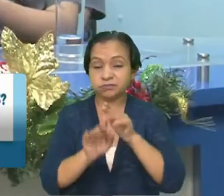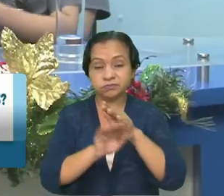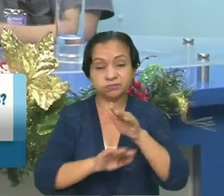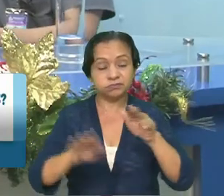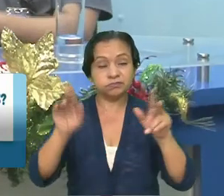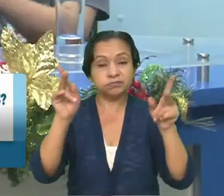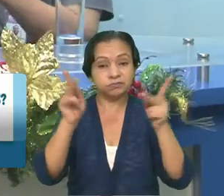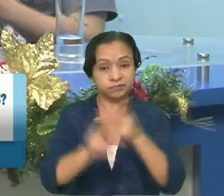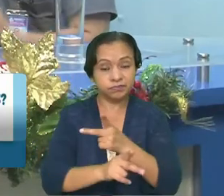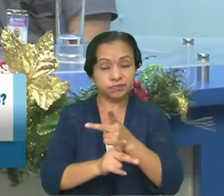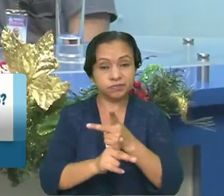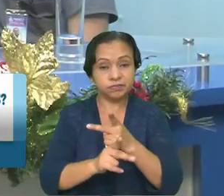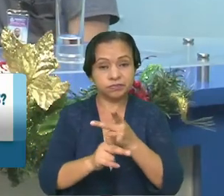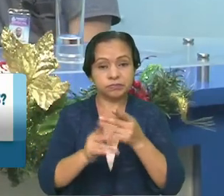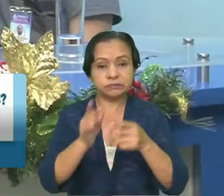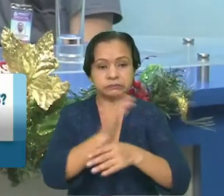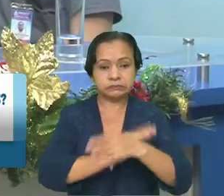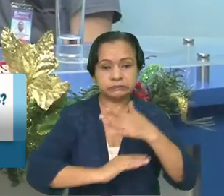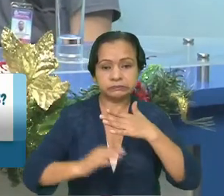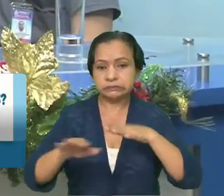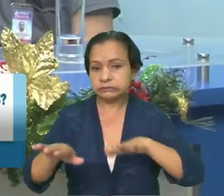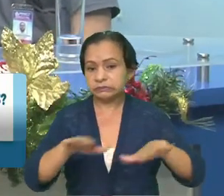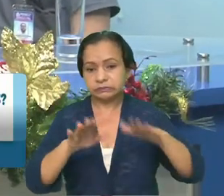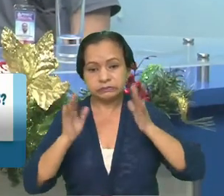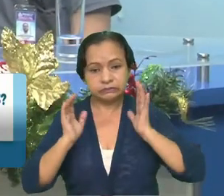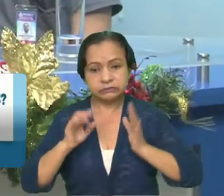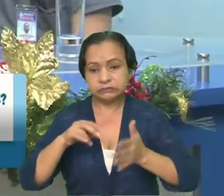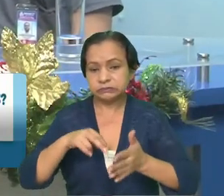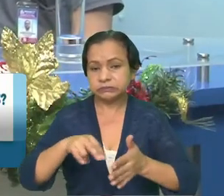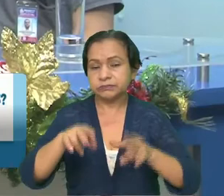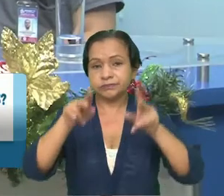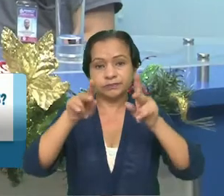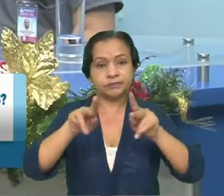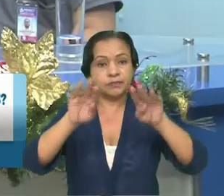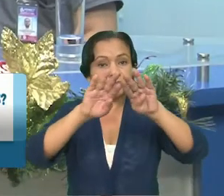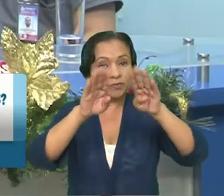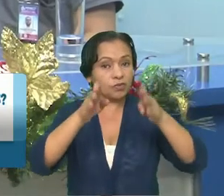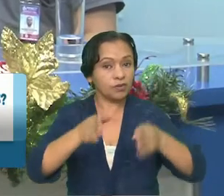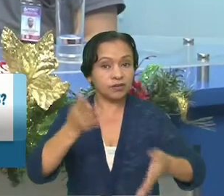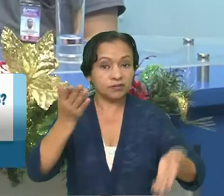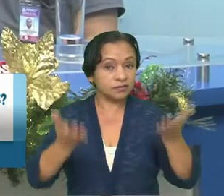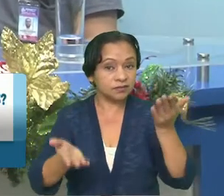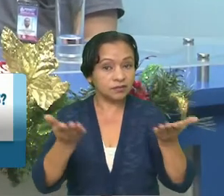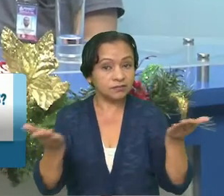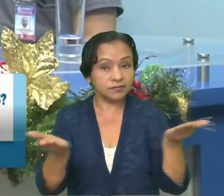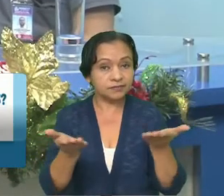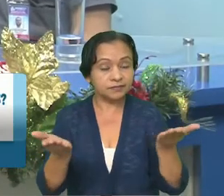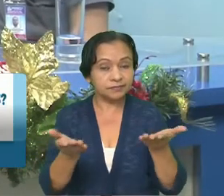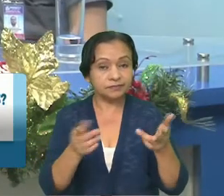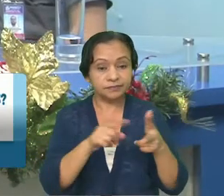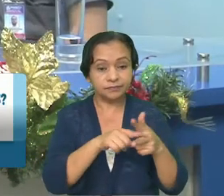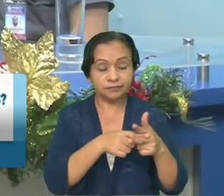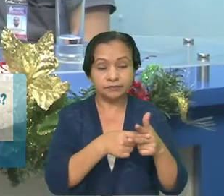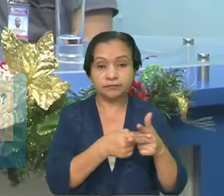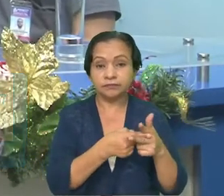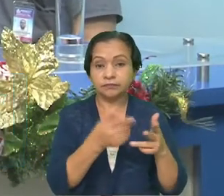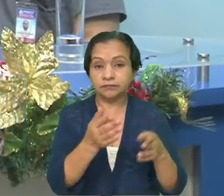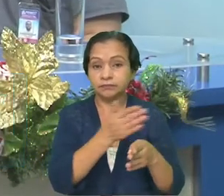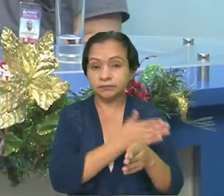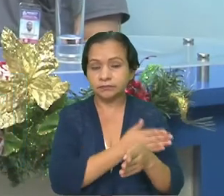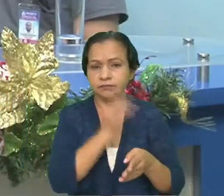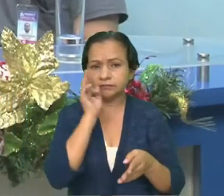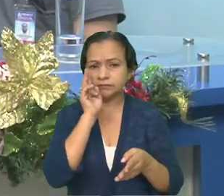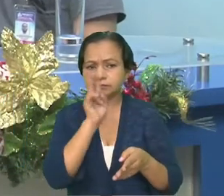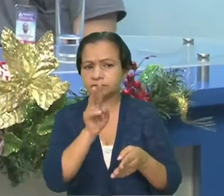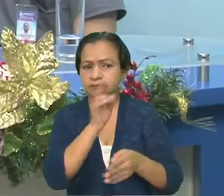va acumulando discapacidad. Entonces, una paciente que al inicio uno pudiera no notar